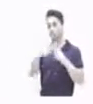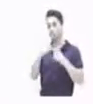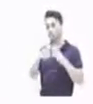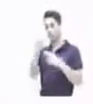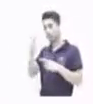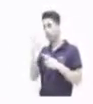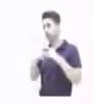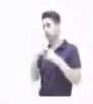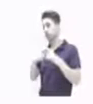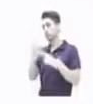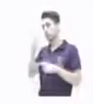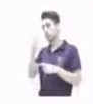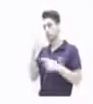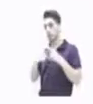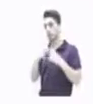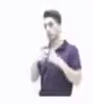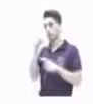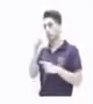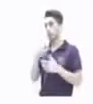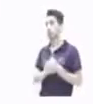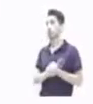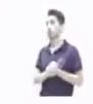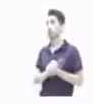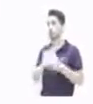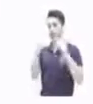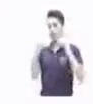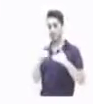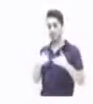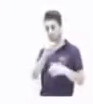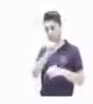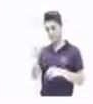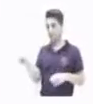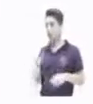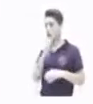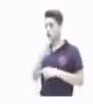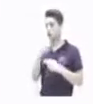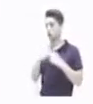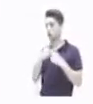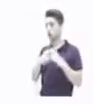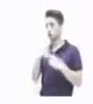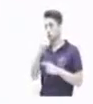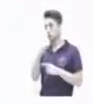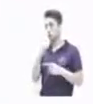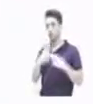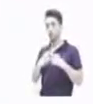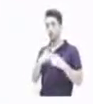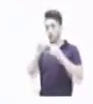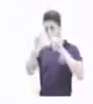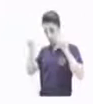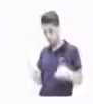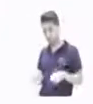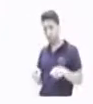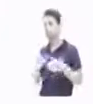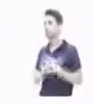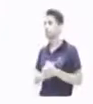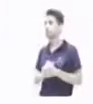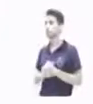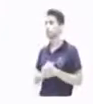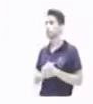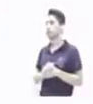4 por 3 por 2 por 1. 2 factorial sería 2 por